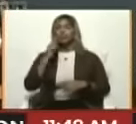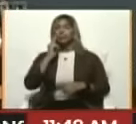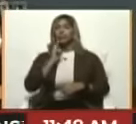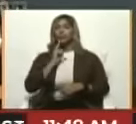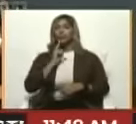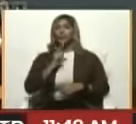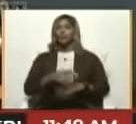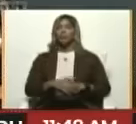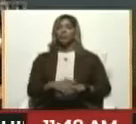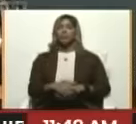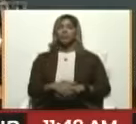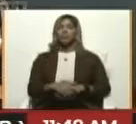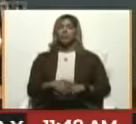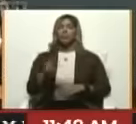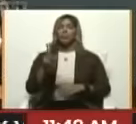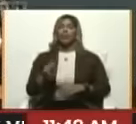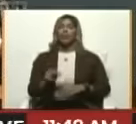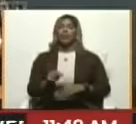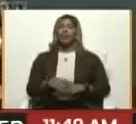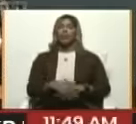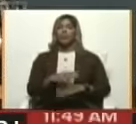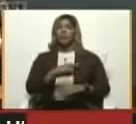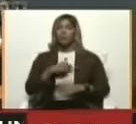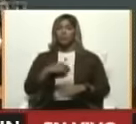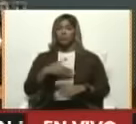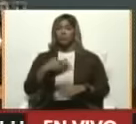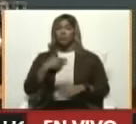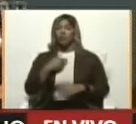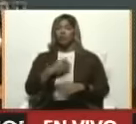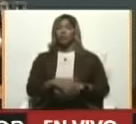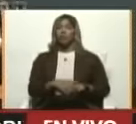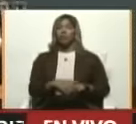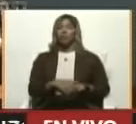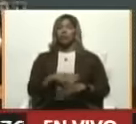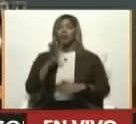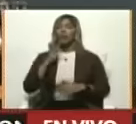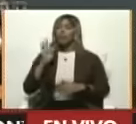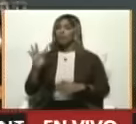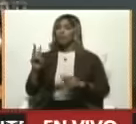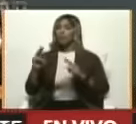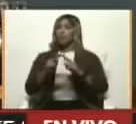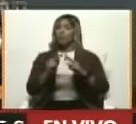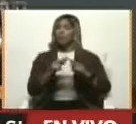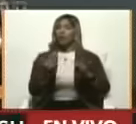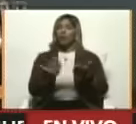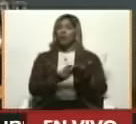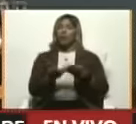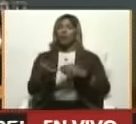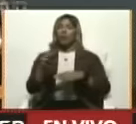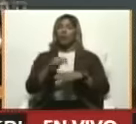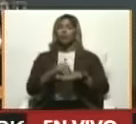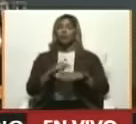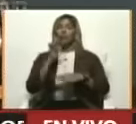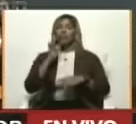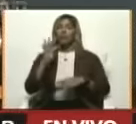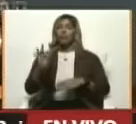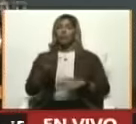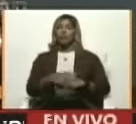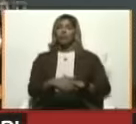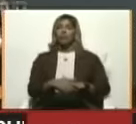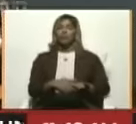Bolívar. También hemos querido que nuestra hermana fiscal conozca la Escuela Nacional de Fiscales,